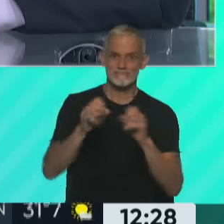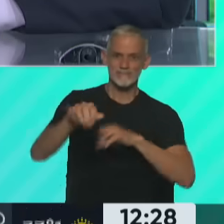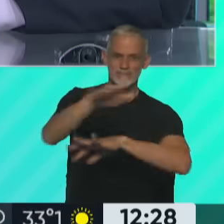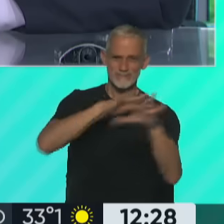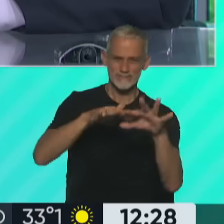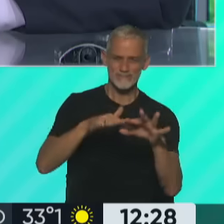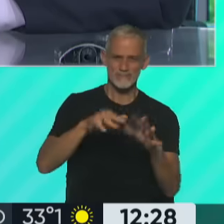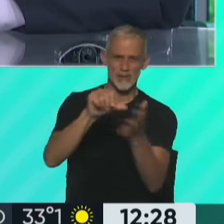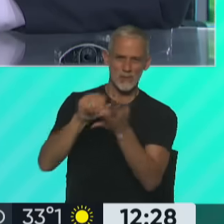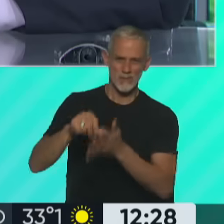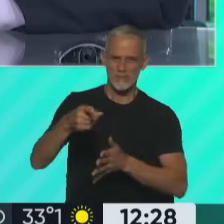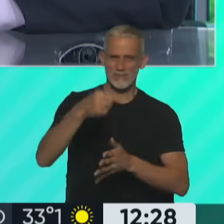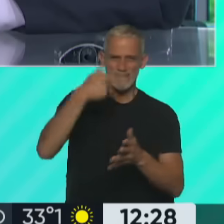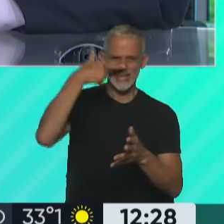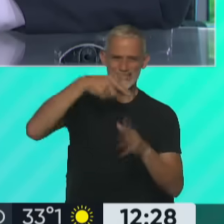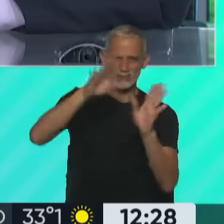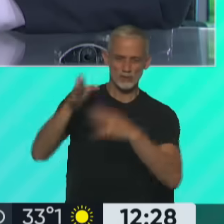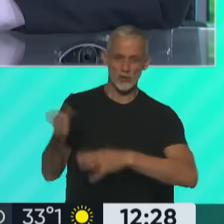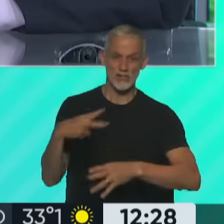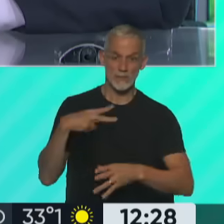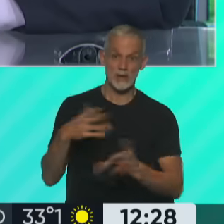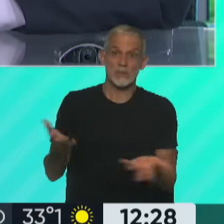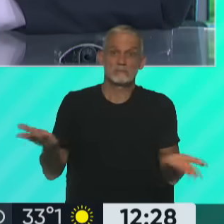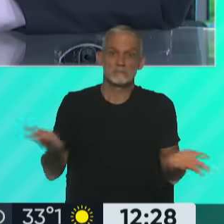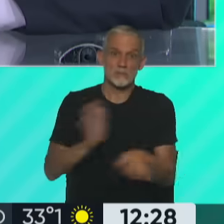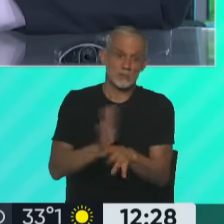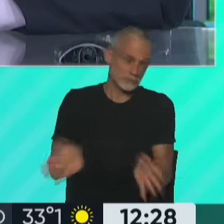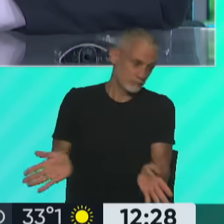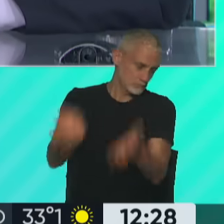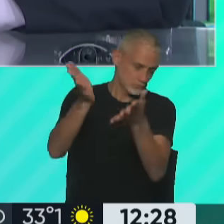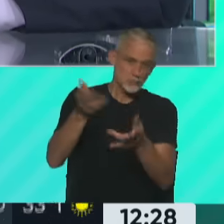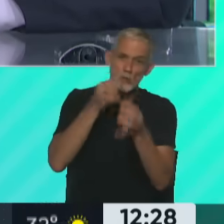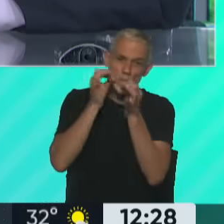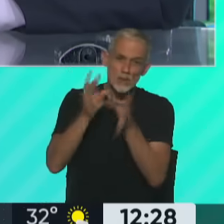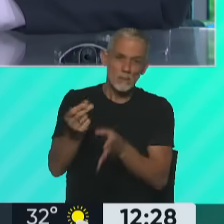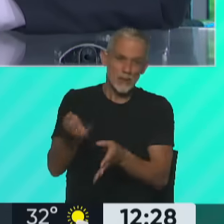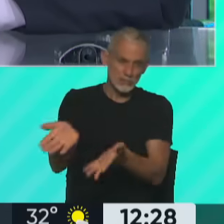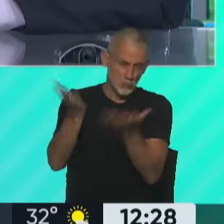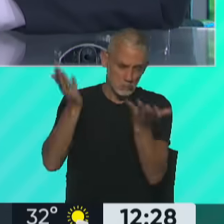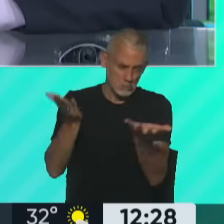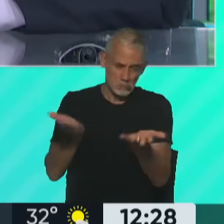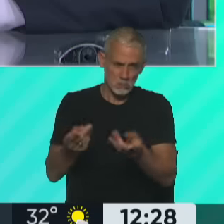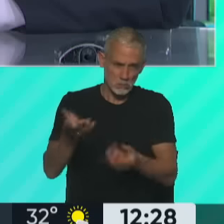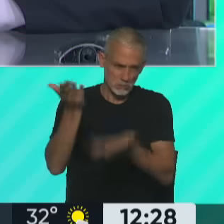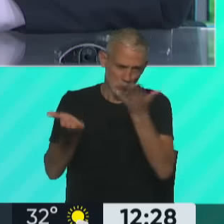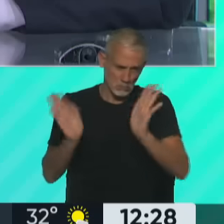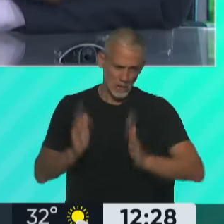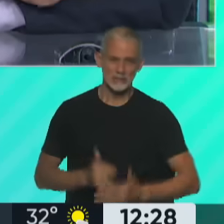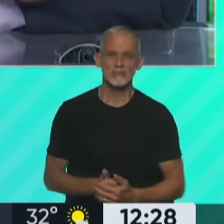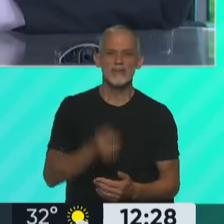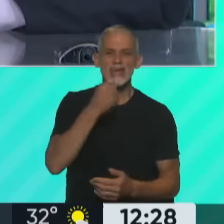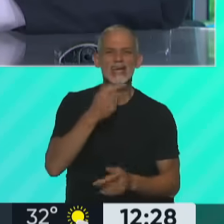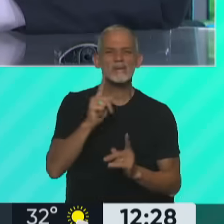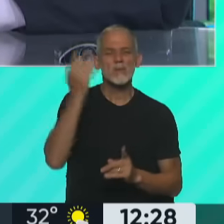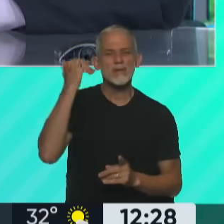servicio de YPF, y esto en manos privadas es también dejarle en manos de ese sector privado la determinación de los precios. Acá vuelvo al ejemplo que